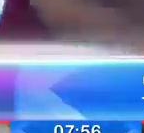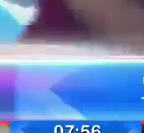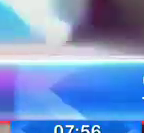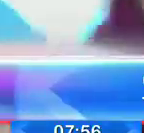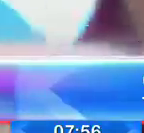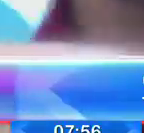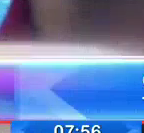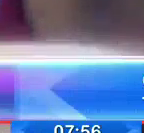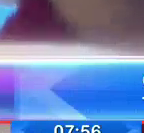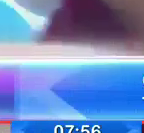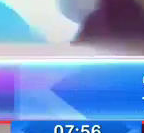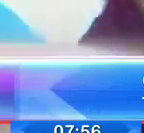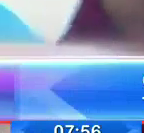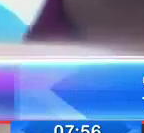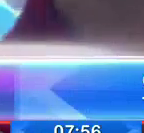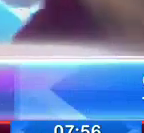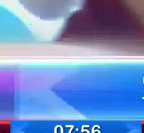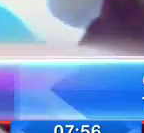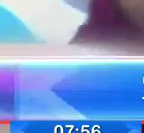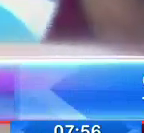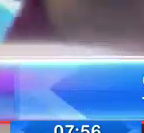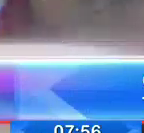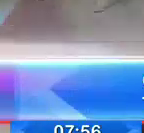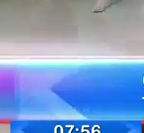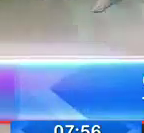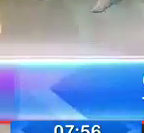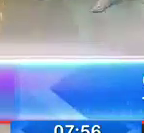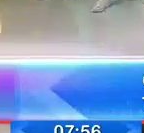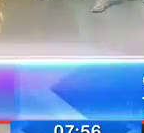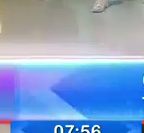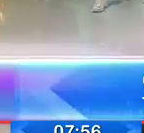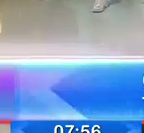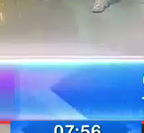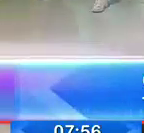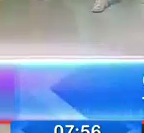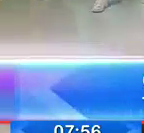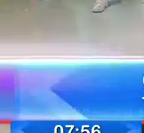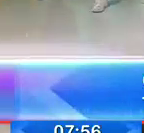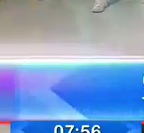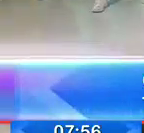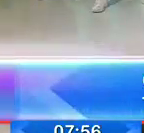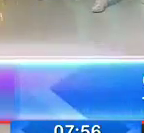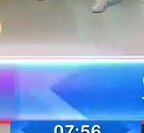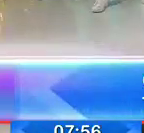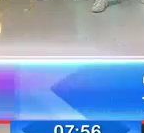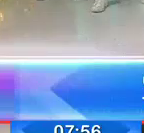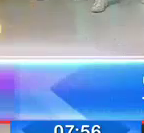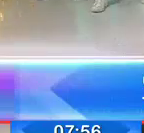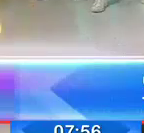que suenen platillos y panderetas. Danza, pastores, que ha nacido un